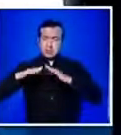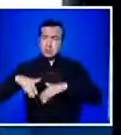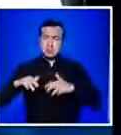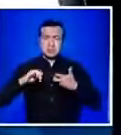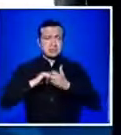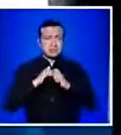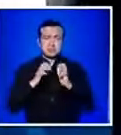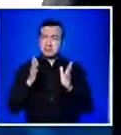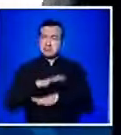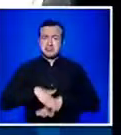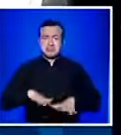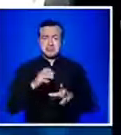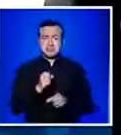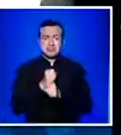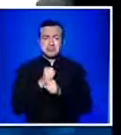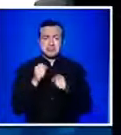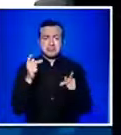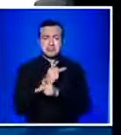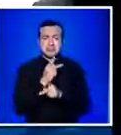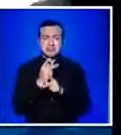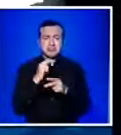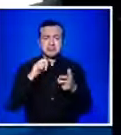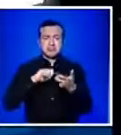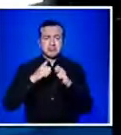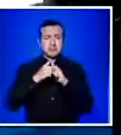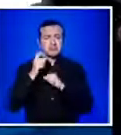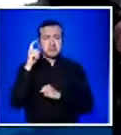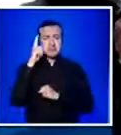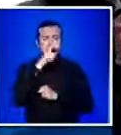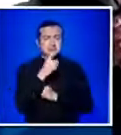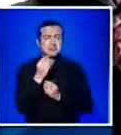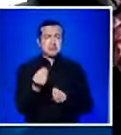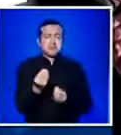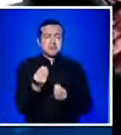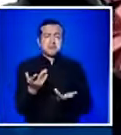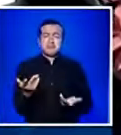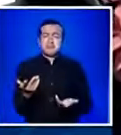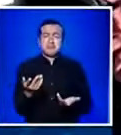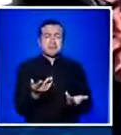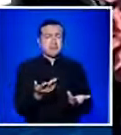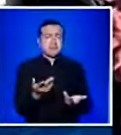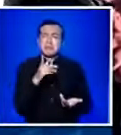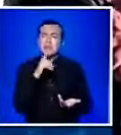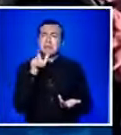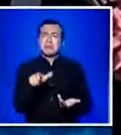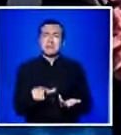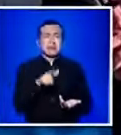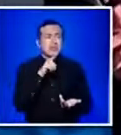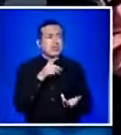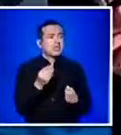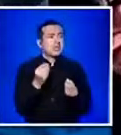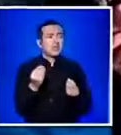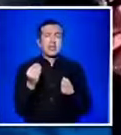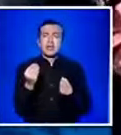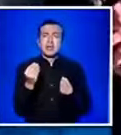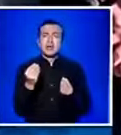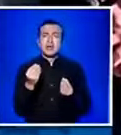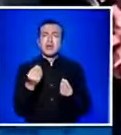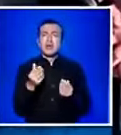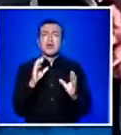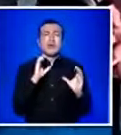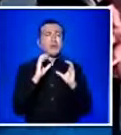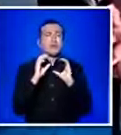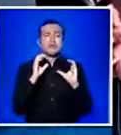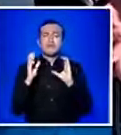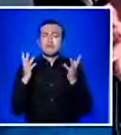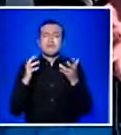no hay inseguridad en todo. No sé con qué persona o con qué distrito podemos nosotros hablar,